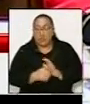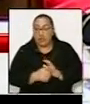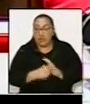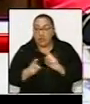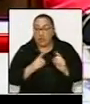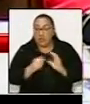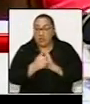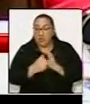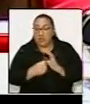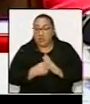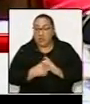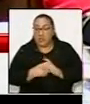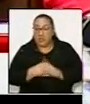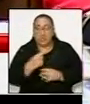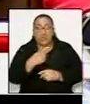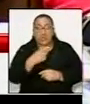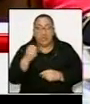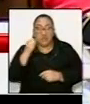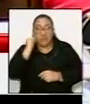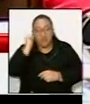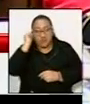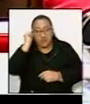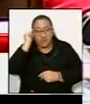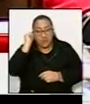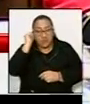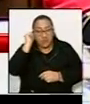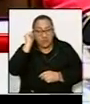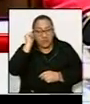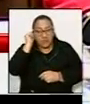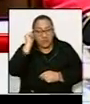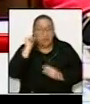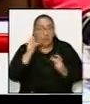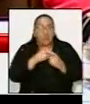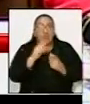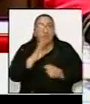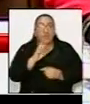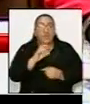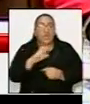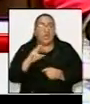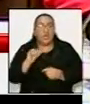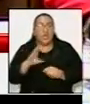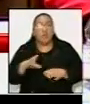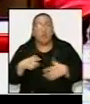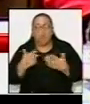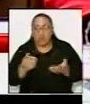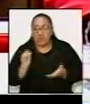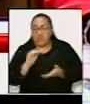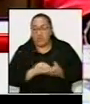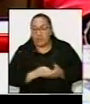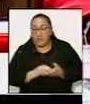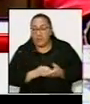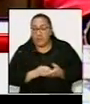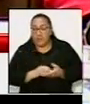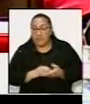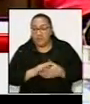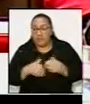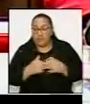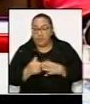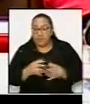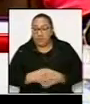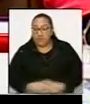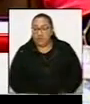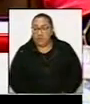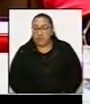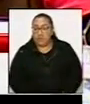debate el artículo 7 congresista becerril y puedo añadir nuevamente a todo lo que están entonces